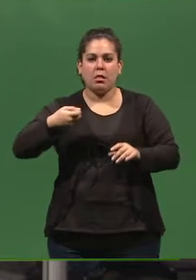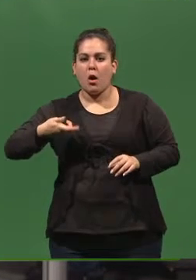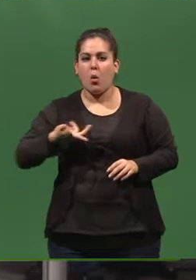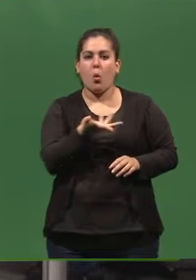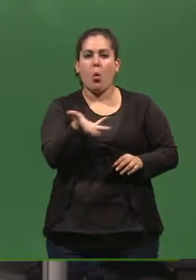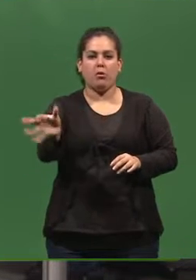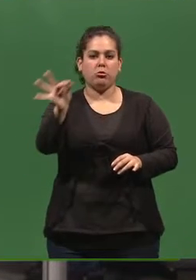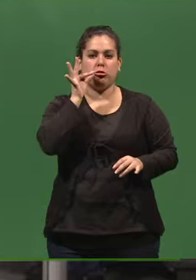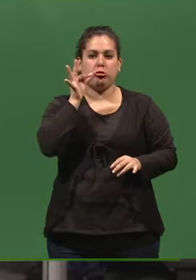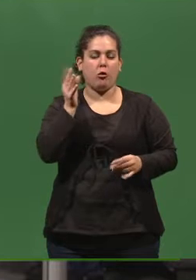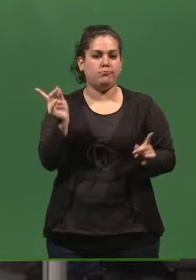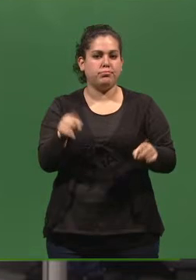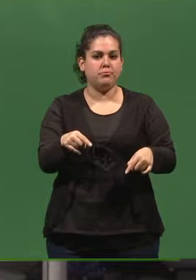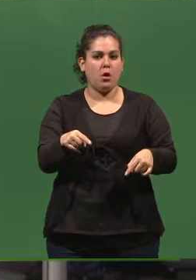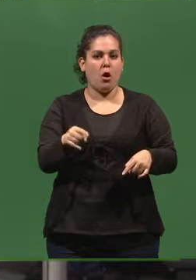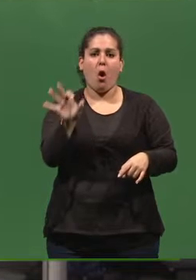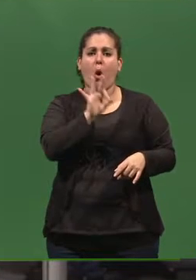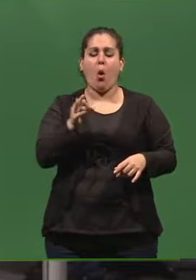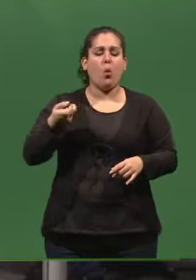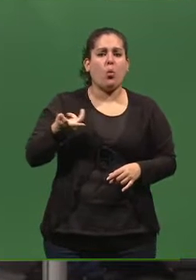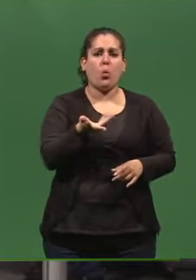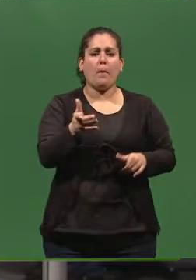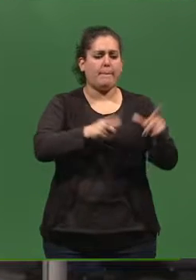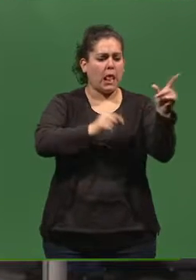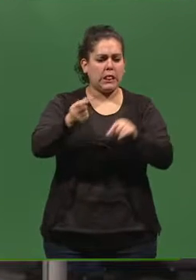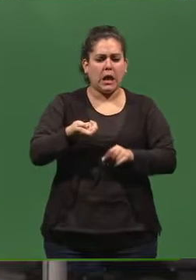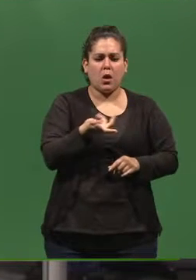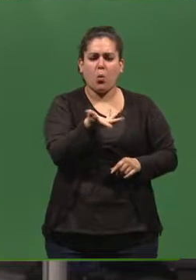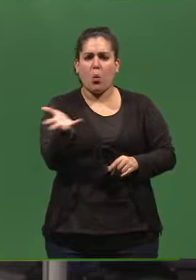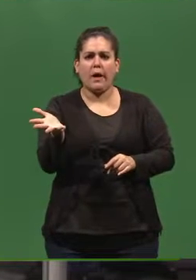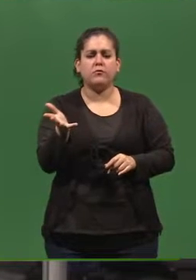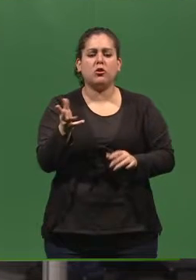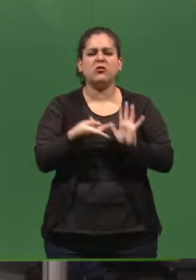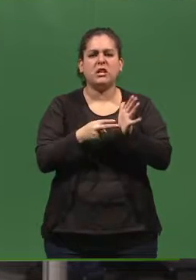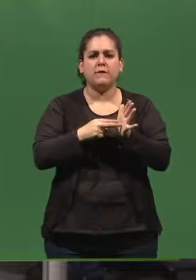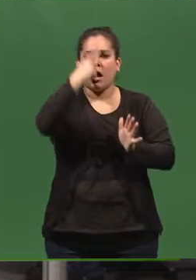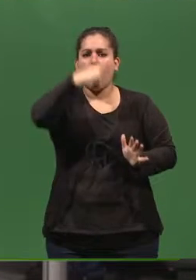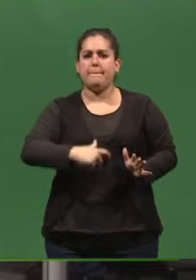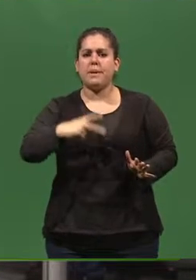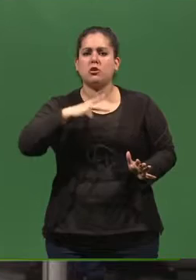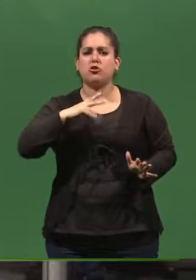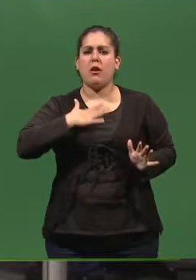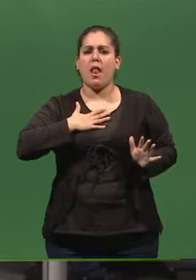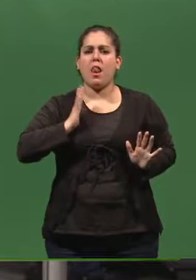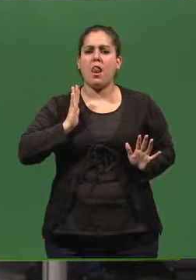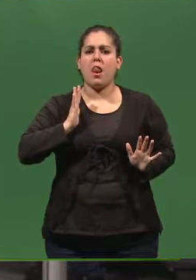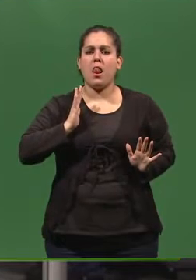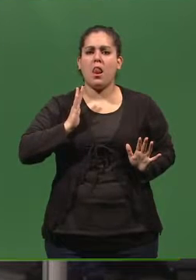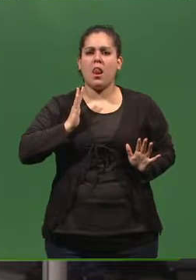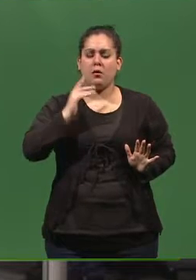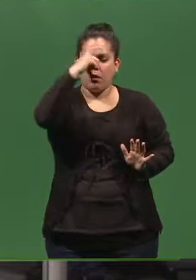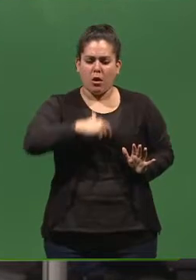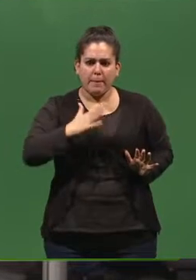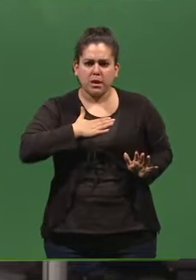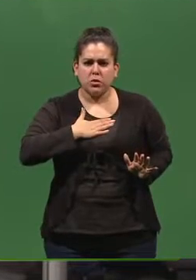planta, ¿no? Sobre todo me refiero a cuántas plantas ¿qué es el cultivo personal? ¿Cómo sería? ¿Cuántas plantas